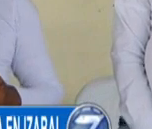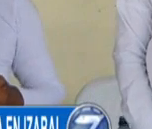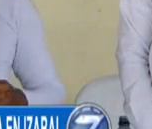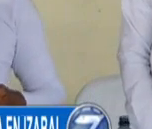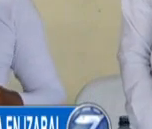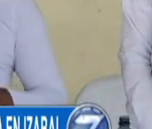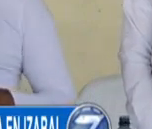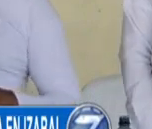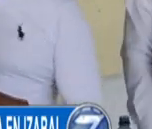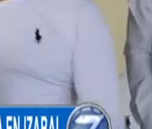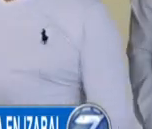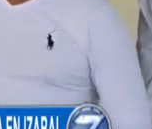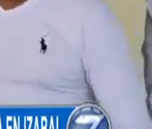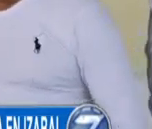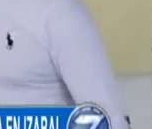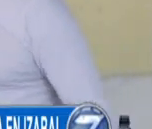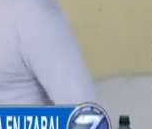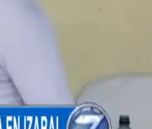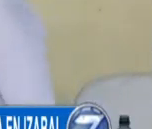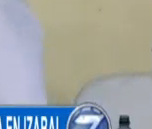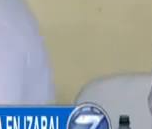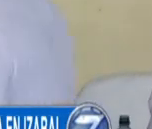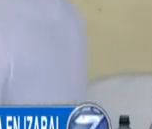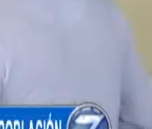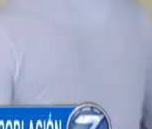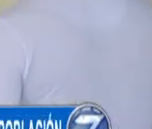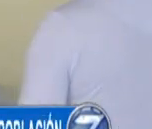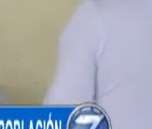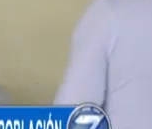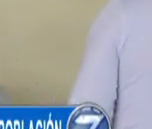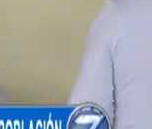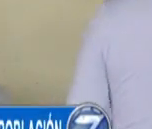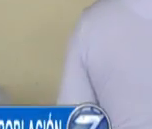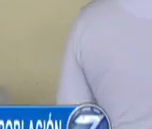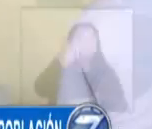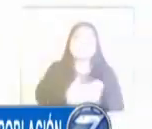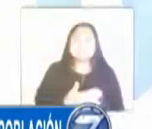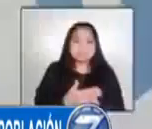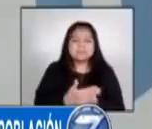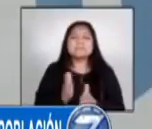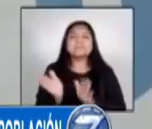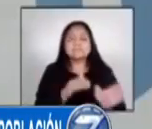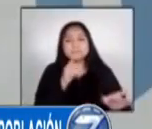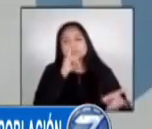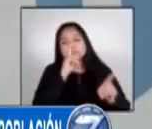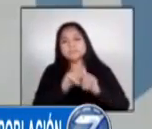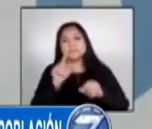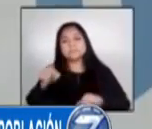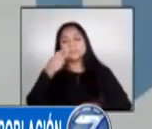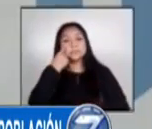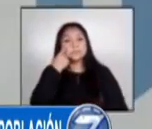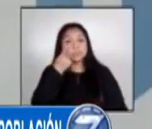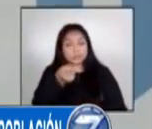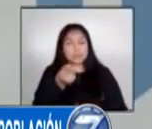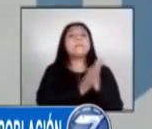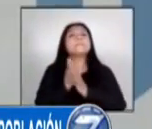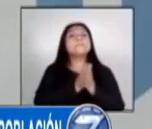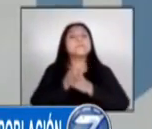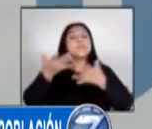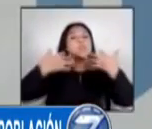es la construcción de la carretera entre Santo Tomás de Castilla y Puerto Barrios. Bien, y aprovecho la oportunidad